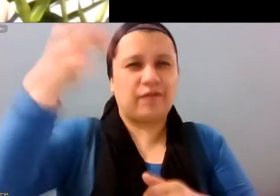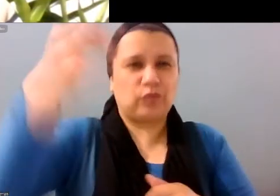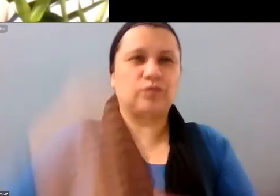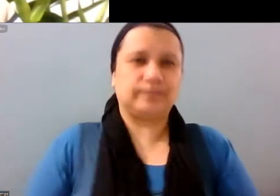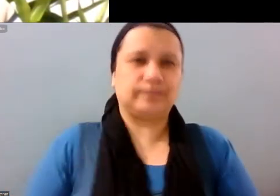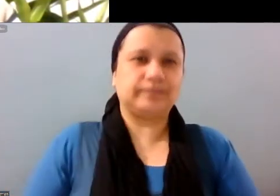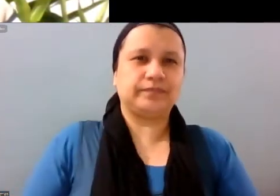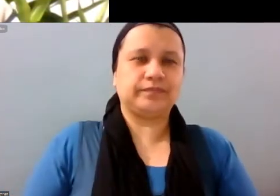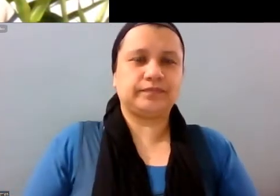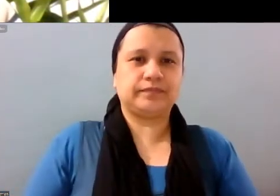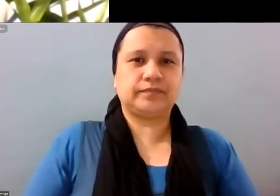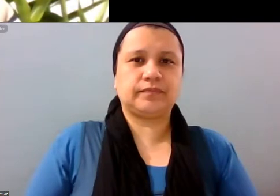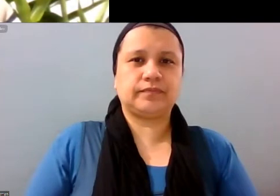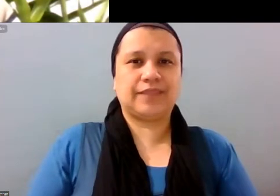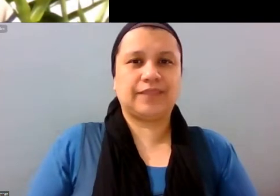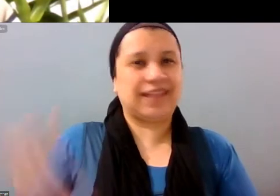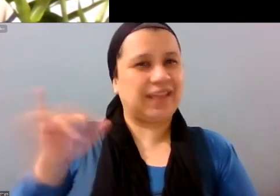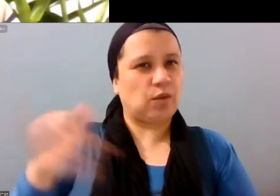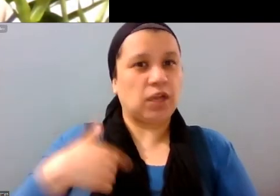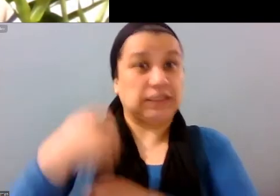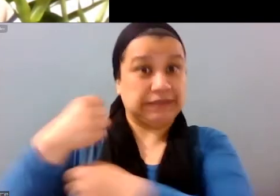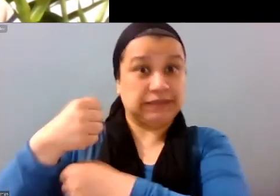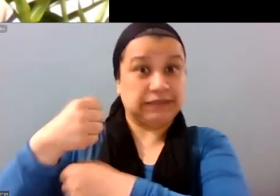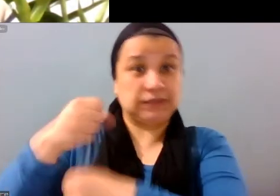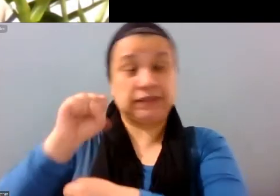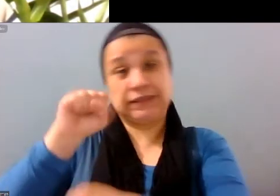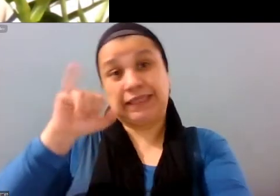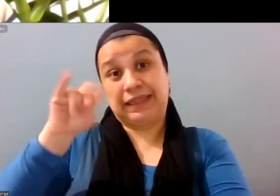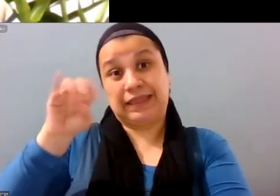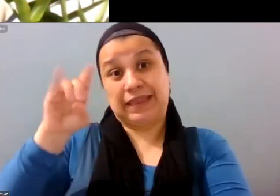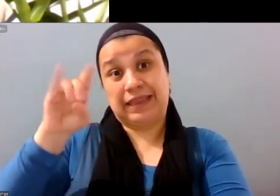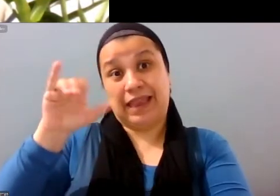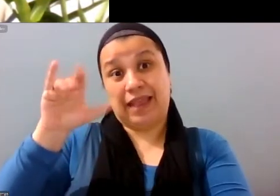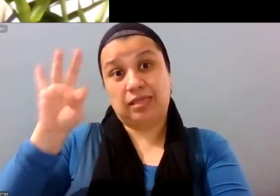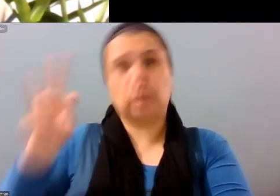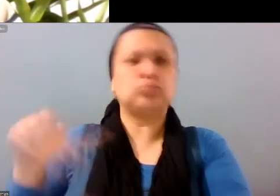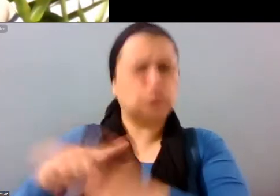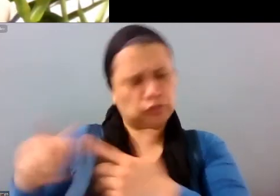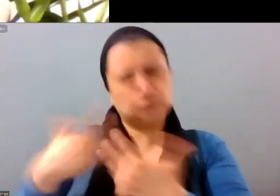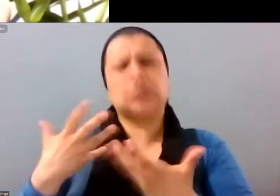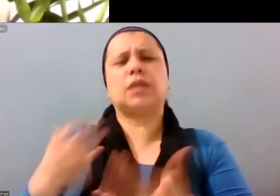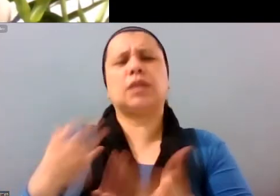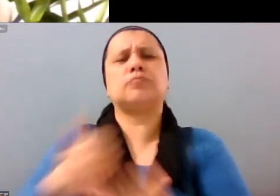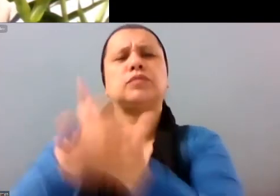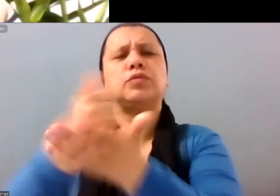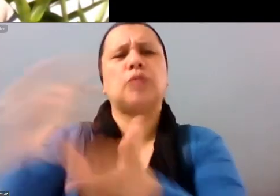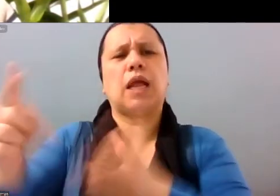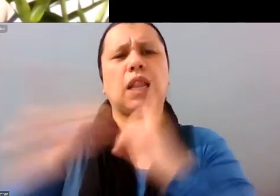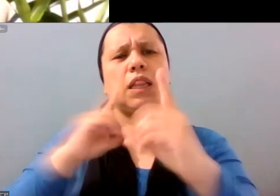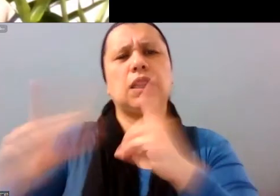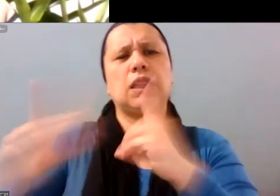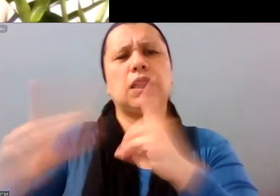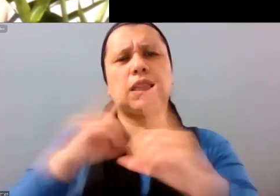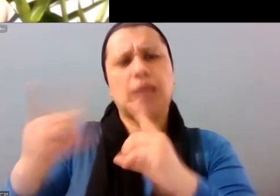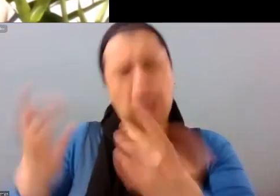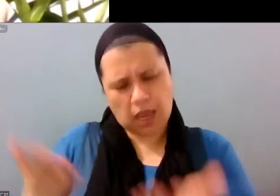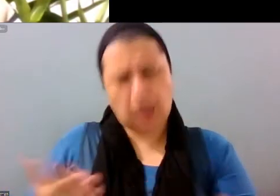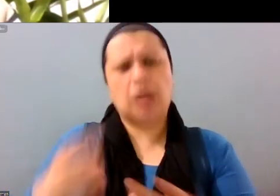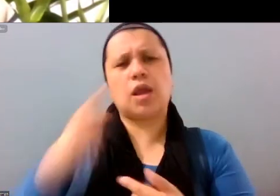como sindicato nosotros podemos ayudar a participar de ese diálogo de llevar ahí el punto de vista